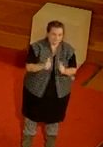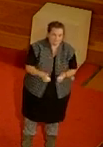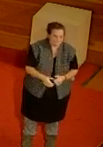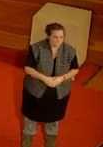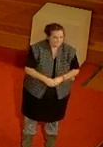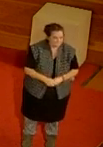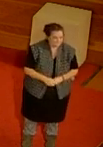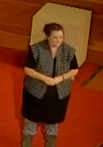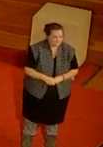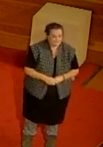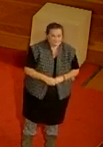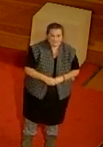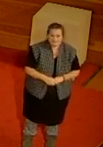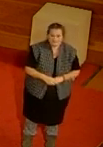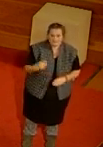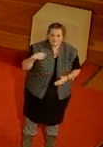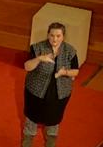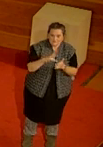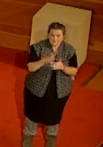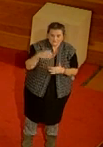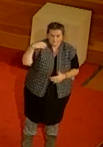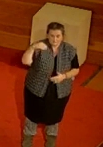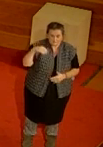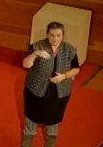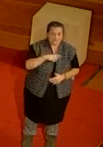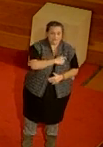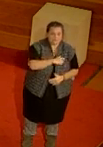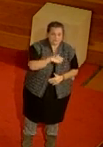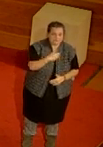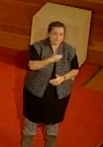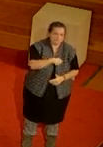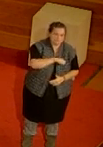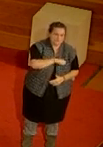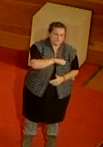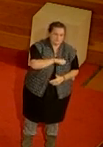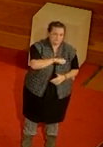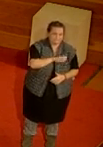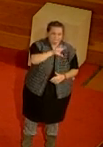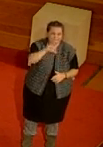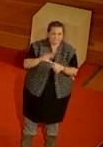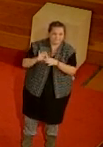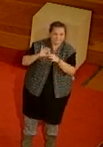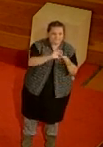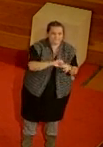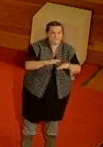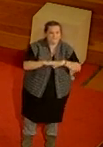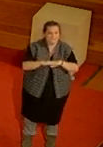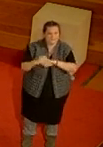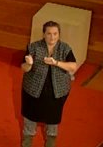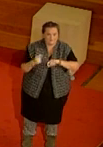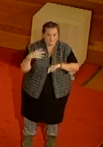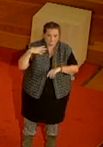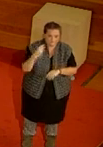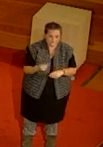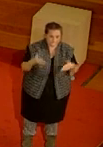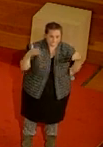s jes presente delñ de naes para los refugiados palestinos además